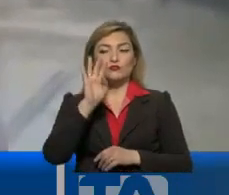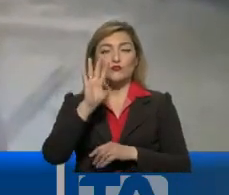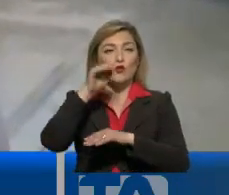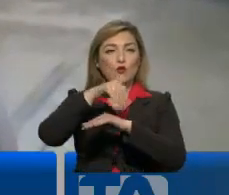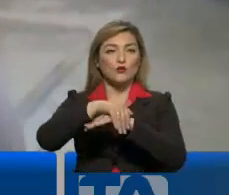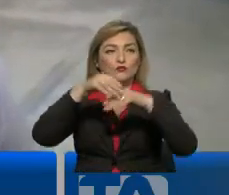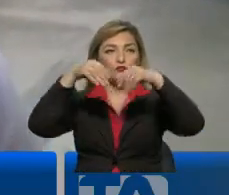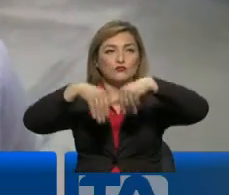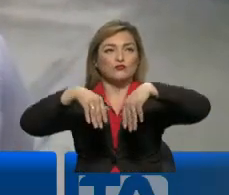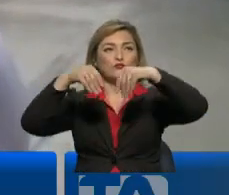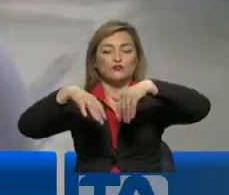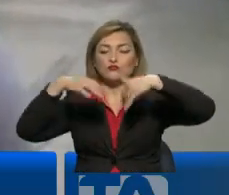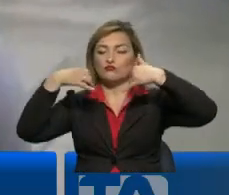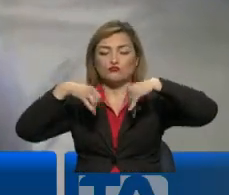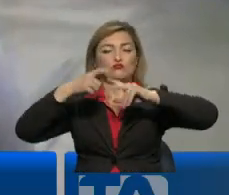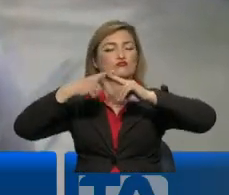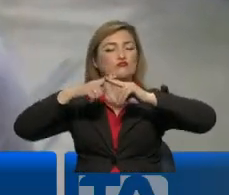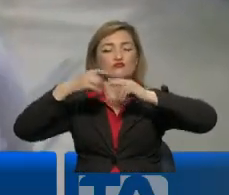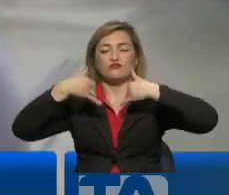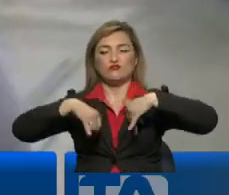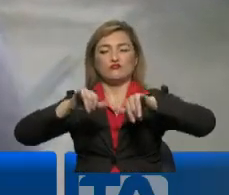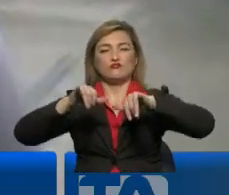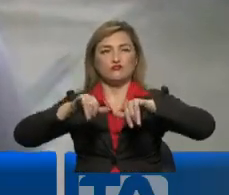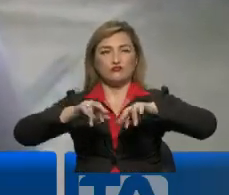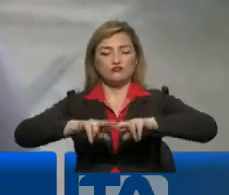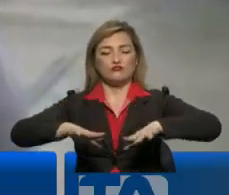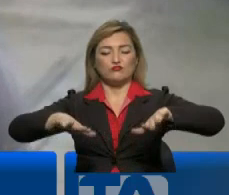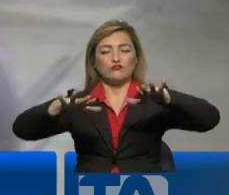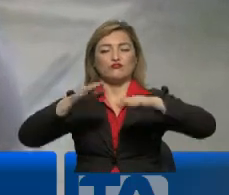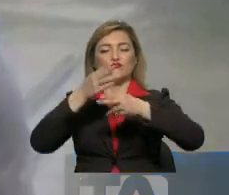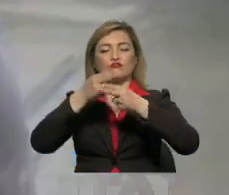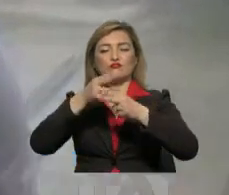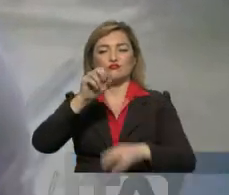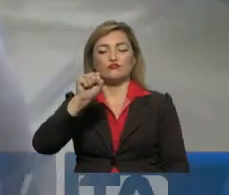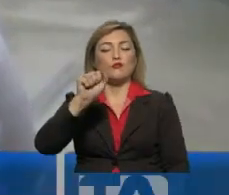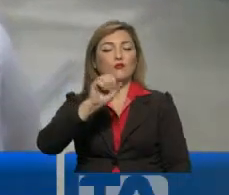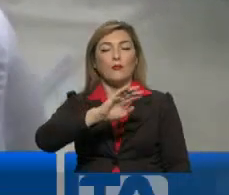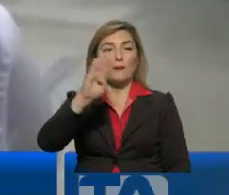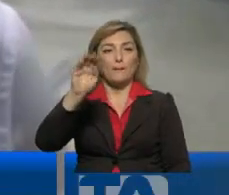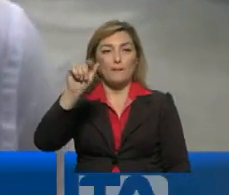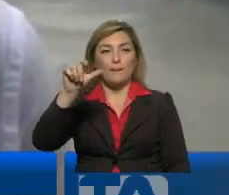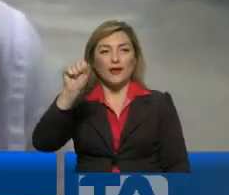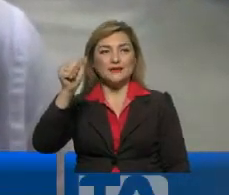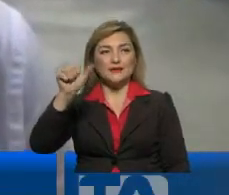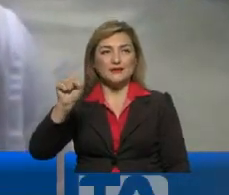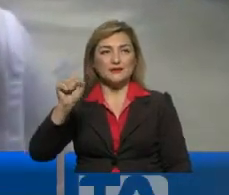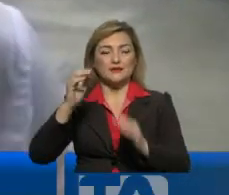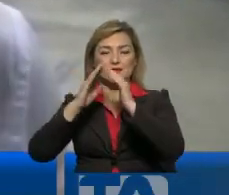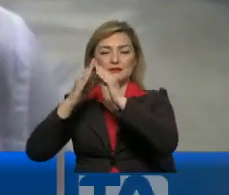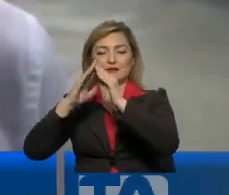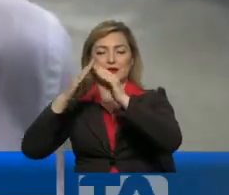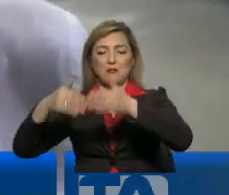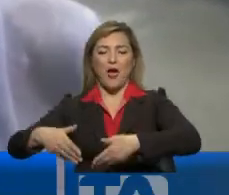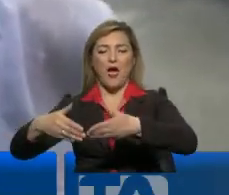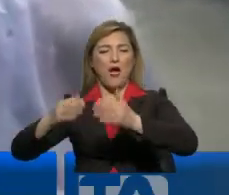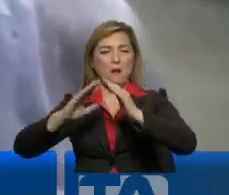una torrencial aguacero, se desborda la quebrada Balsas y prácticamente se va llevando algunas cosas,